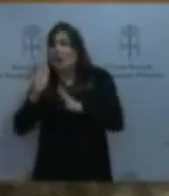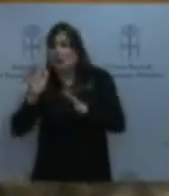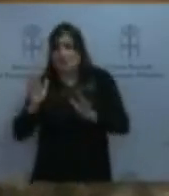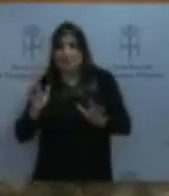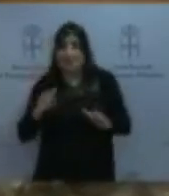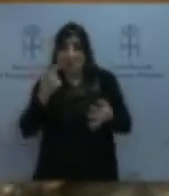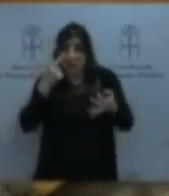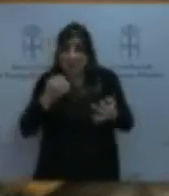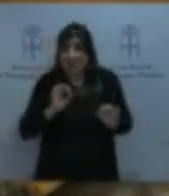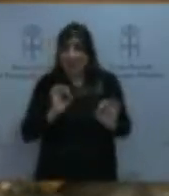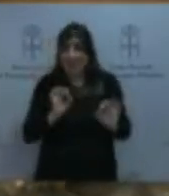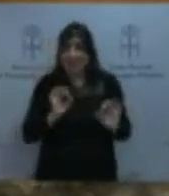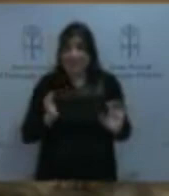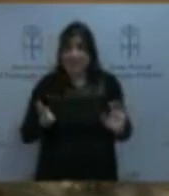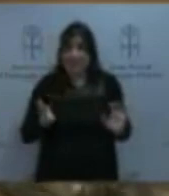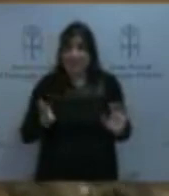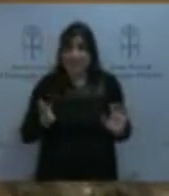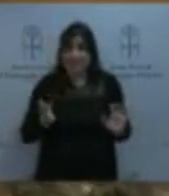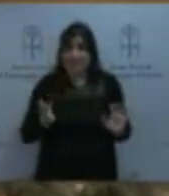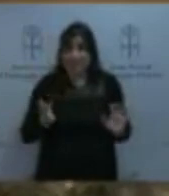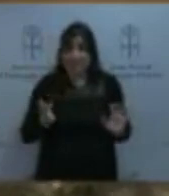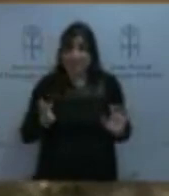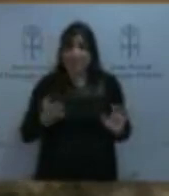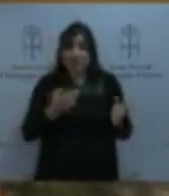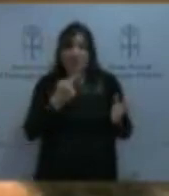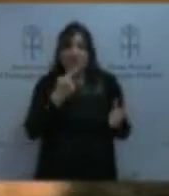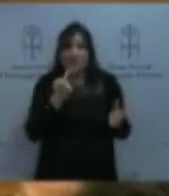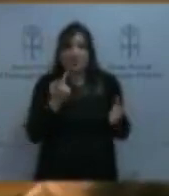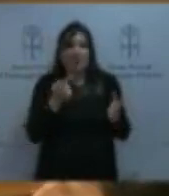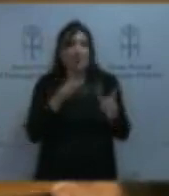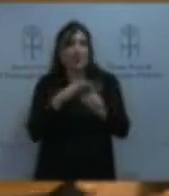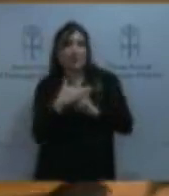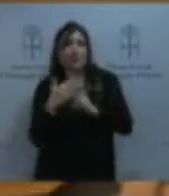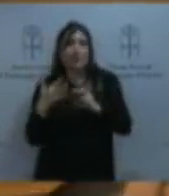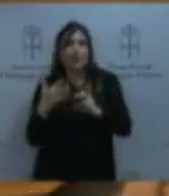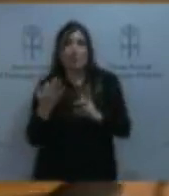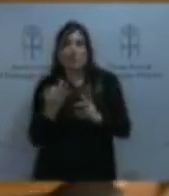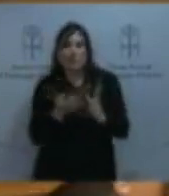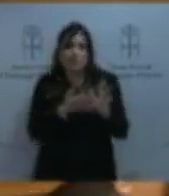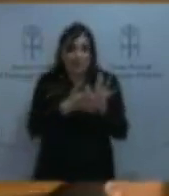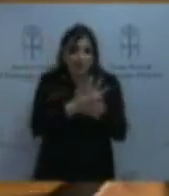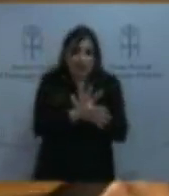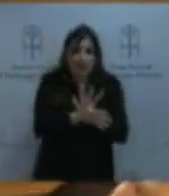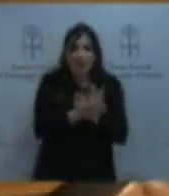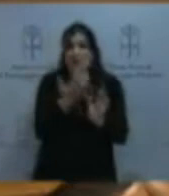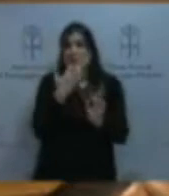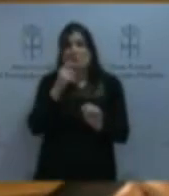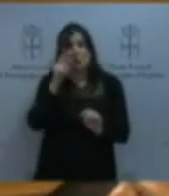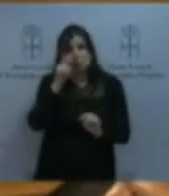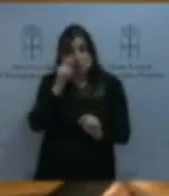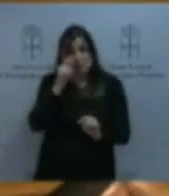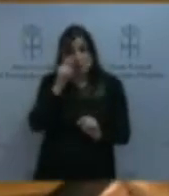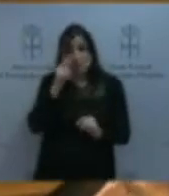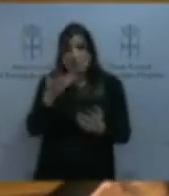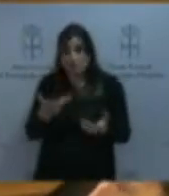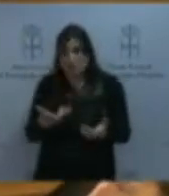cuando usted habla de vientos de cola, debería haberlos enunciado, porque, mire, por ejemplo, el turismo. Pues en turismo ha habido viento de cola, y